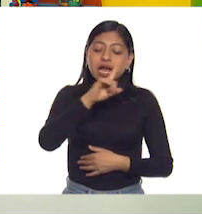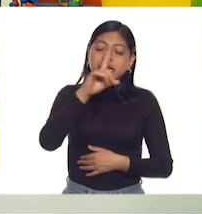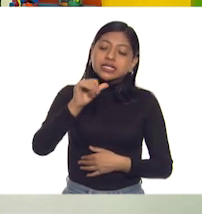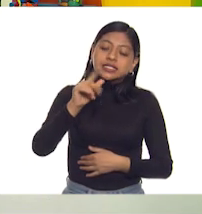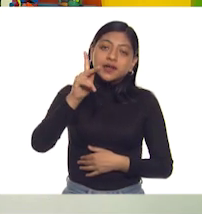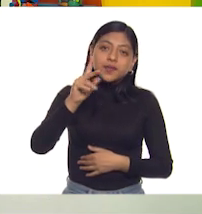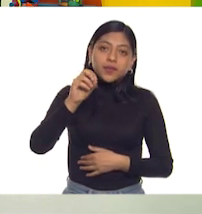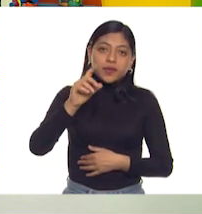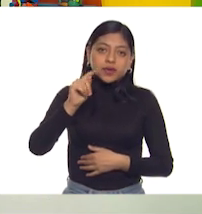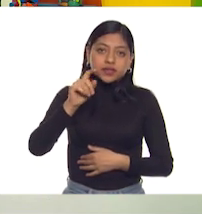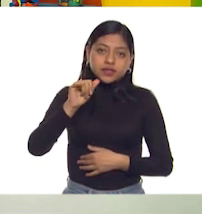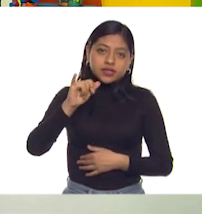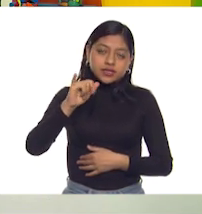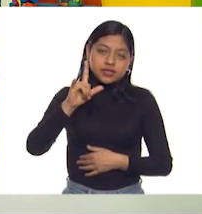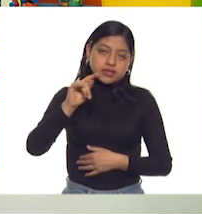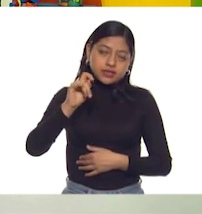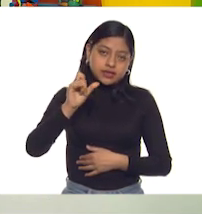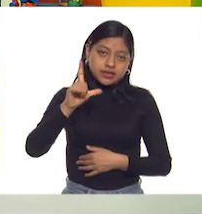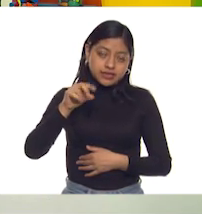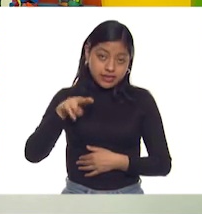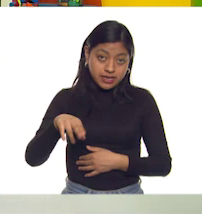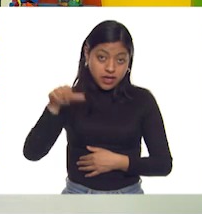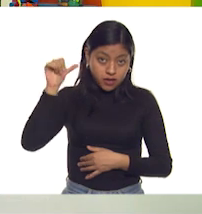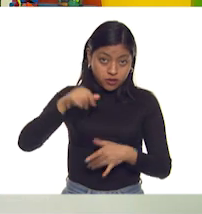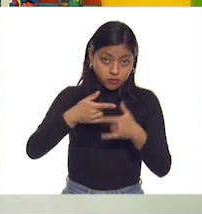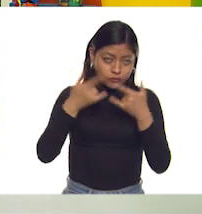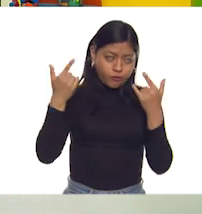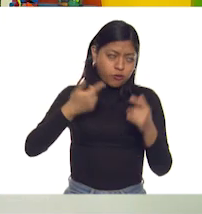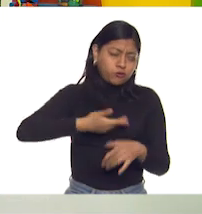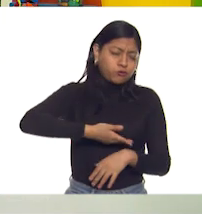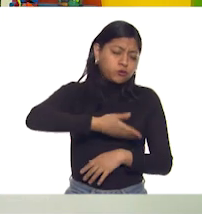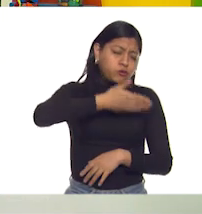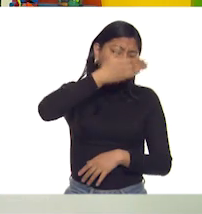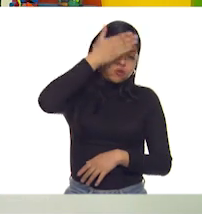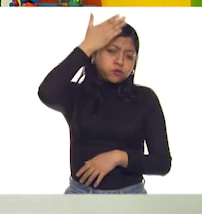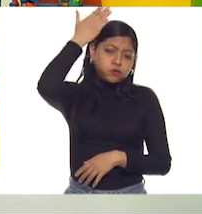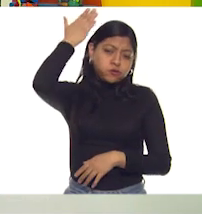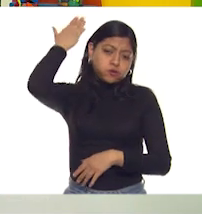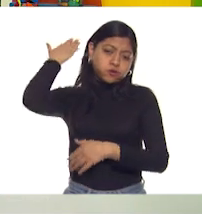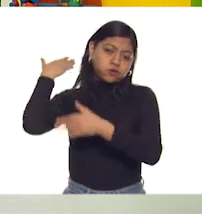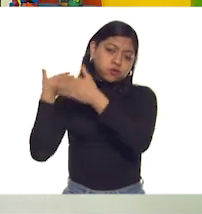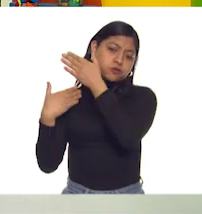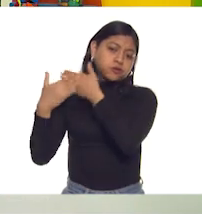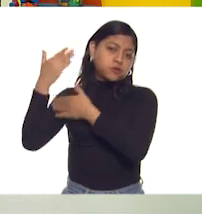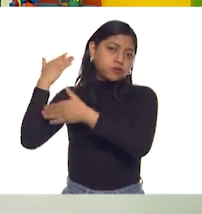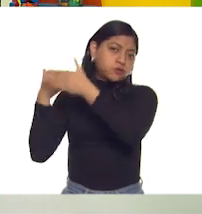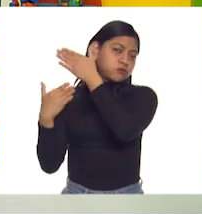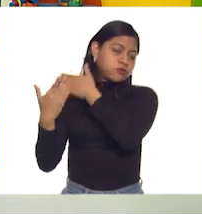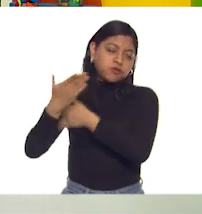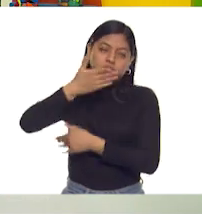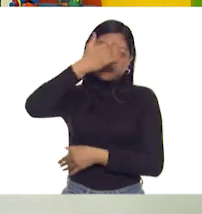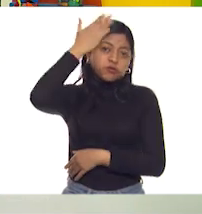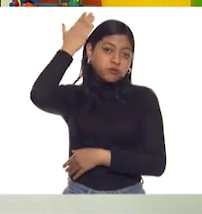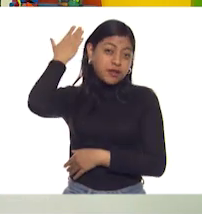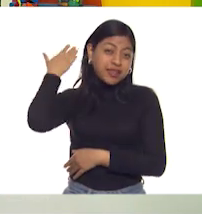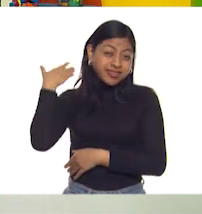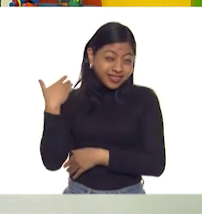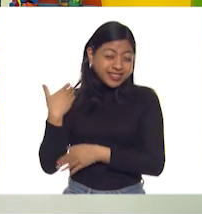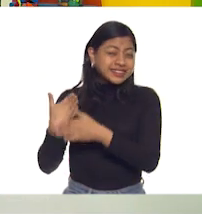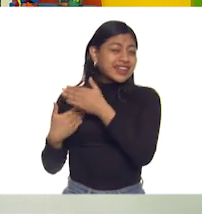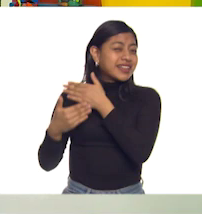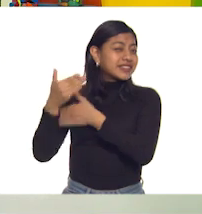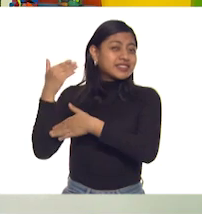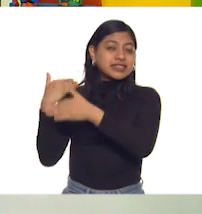Zapotitlán. Y esta historia pasó hace mucho, pero mucho, mucho, mucho tiempo. Tanto